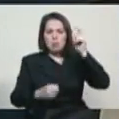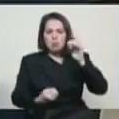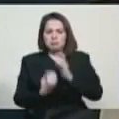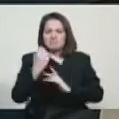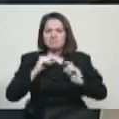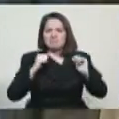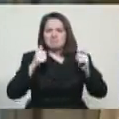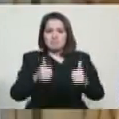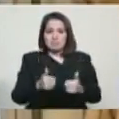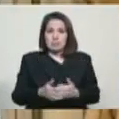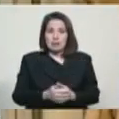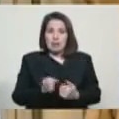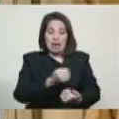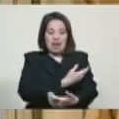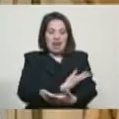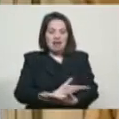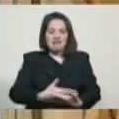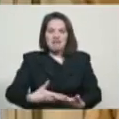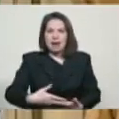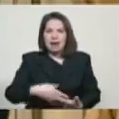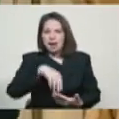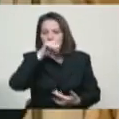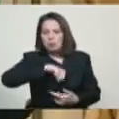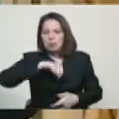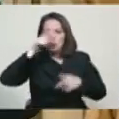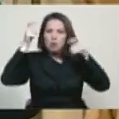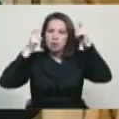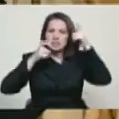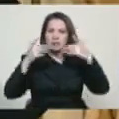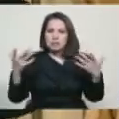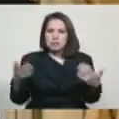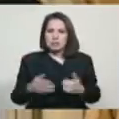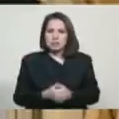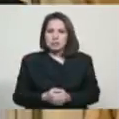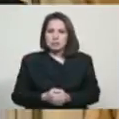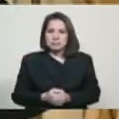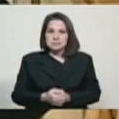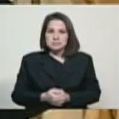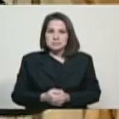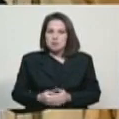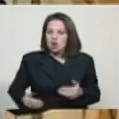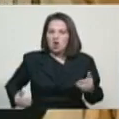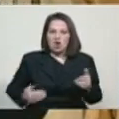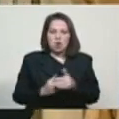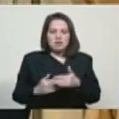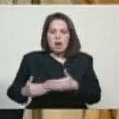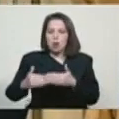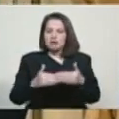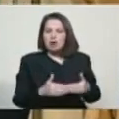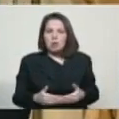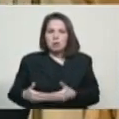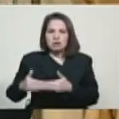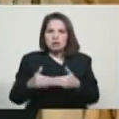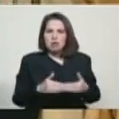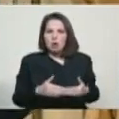venas, en las venas. Y el chavismo originario es antiimperialista, anticolonialista,